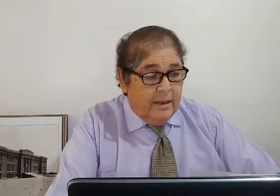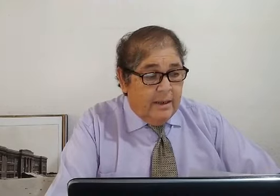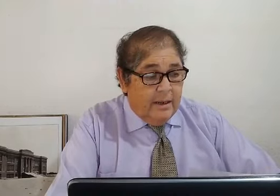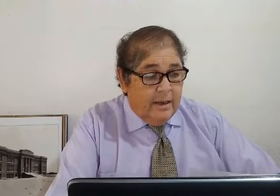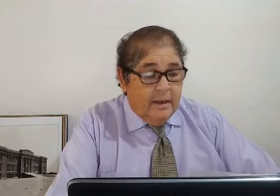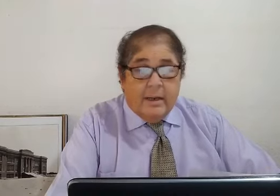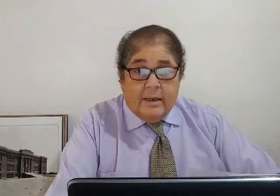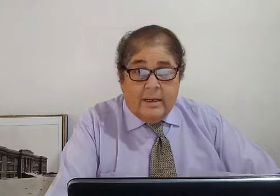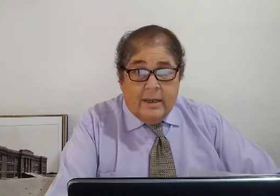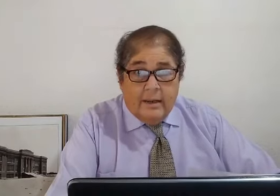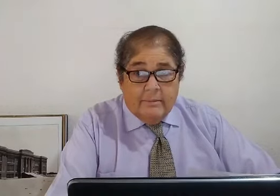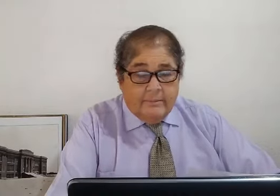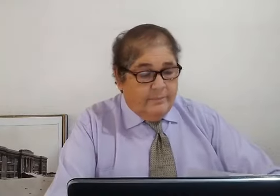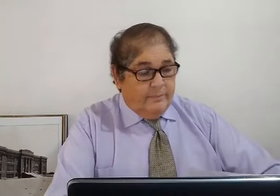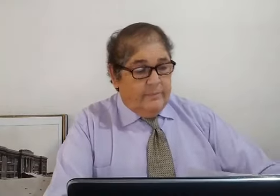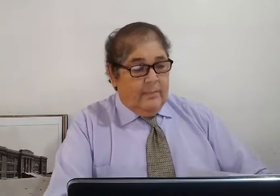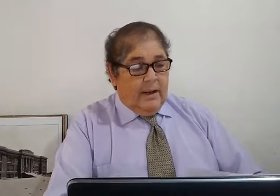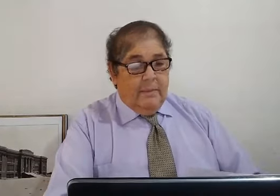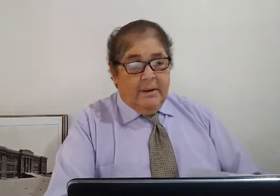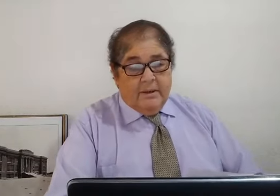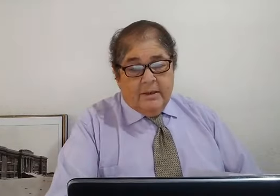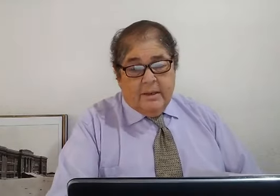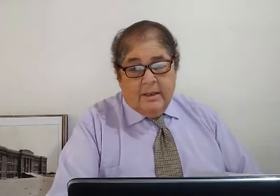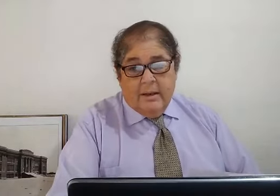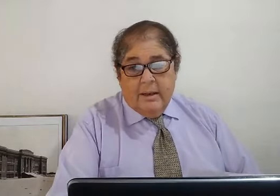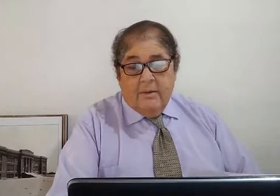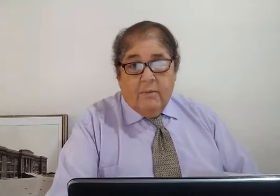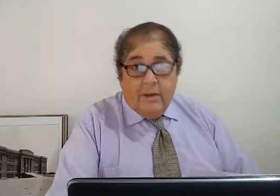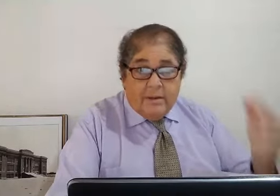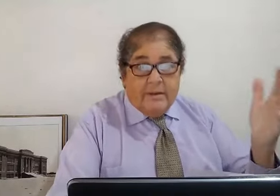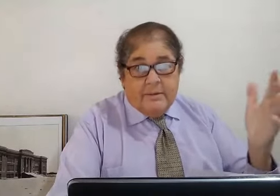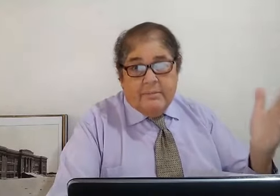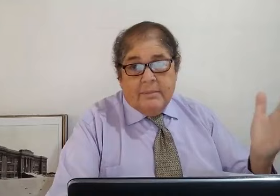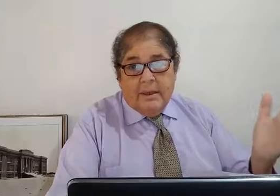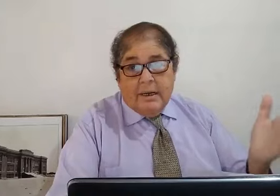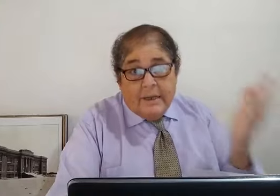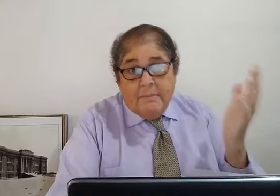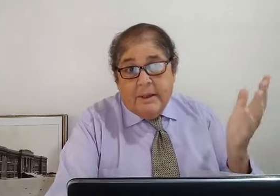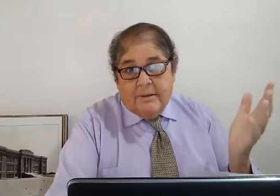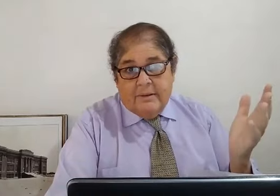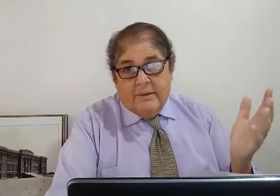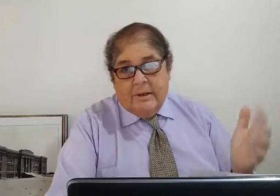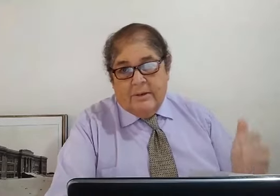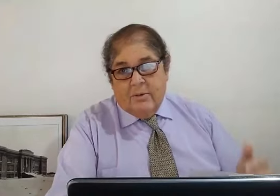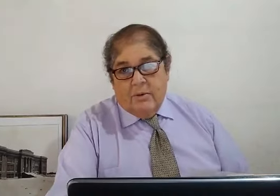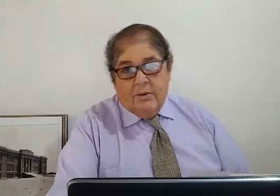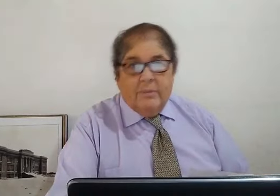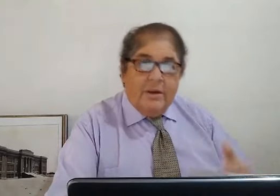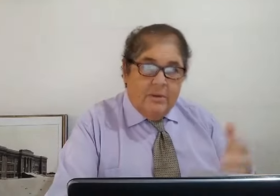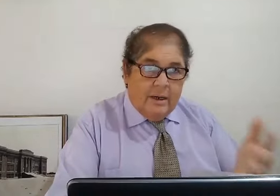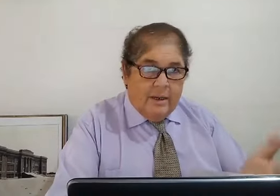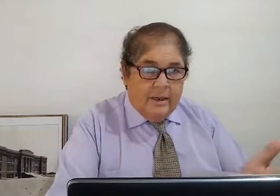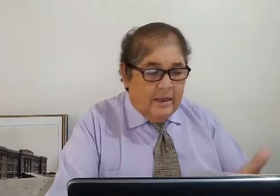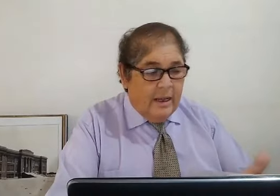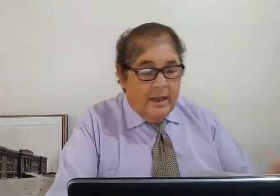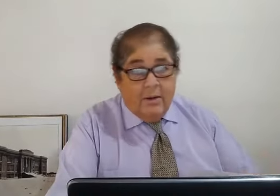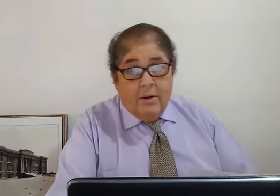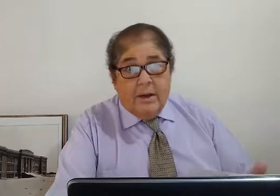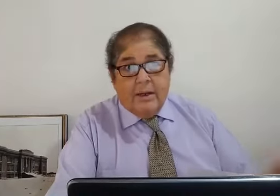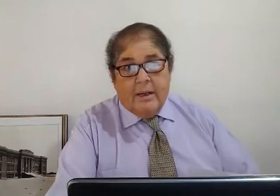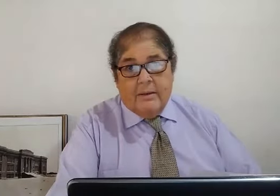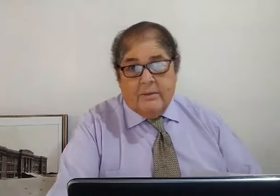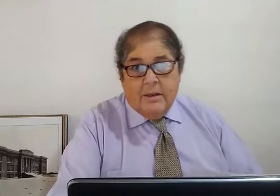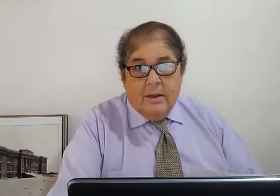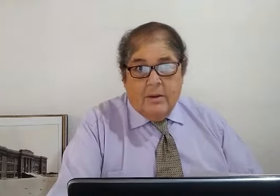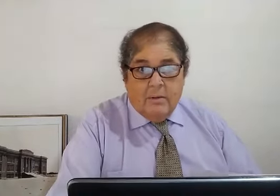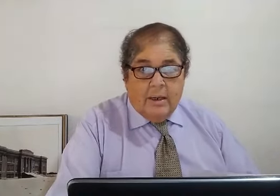de energía a partir de fuentes limpias, así se les conoce. Bueno, la energía eólica,